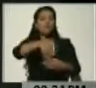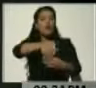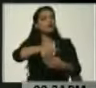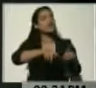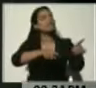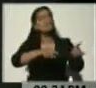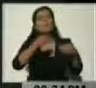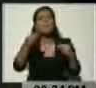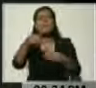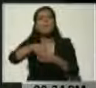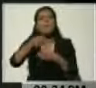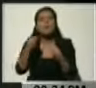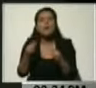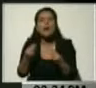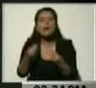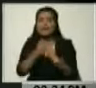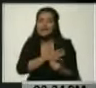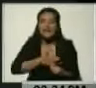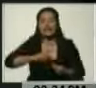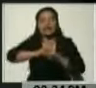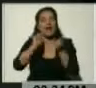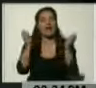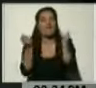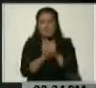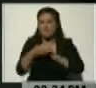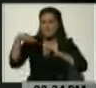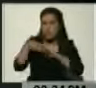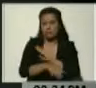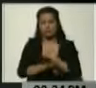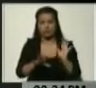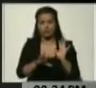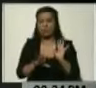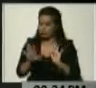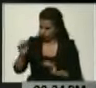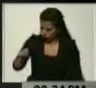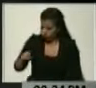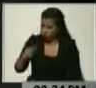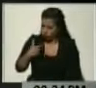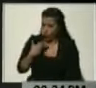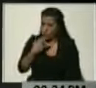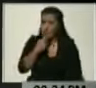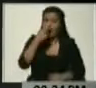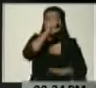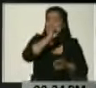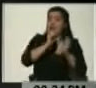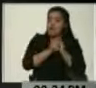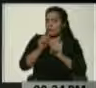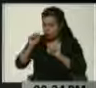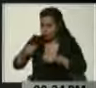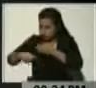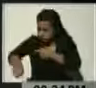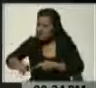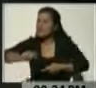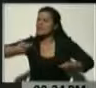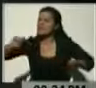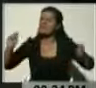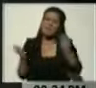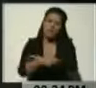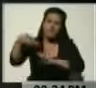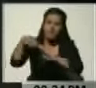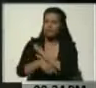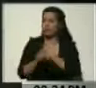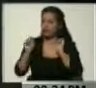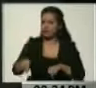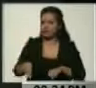fondo, y los venezolanos tendrán transformaciones de fondo. Yo estoy preparado para